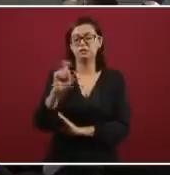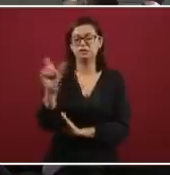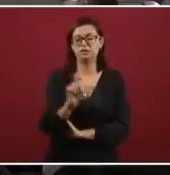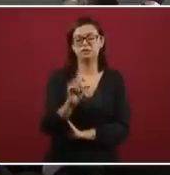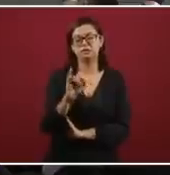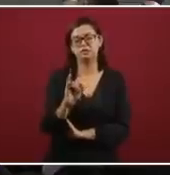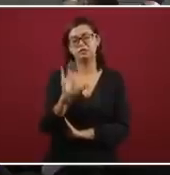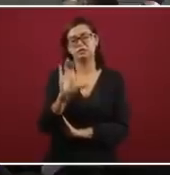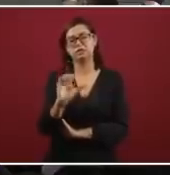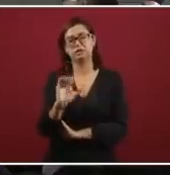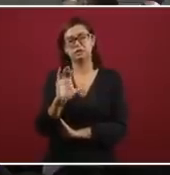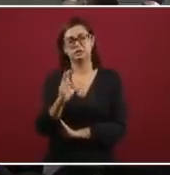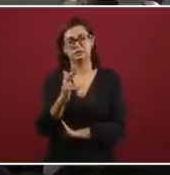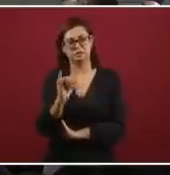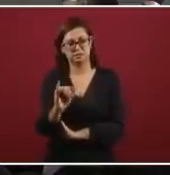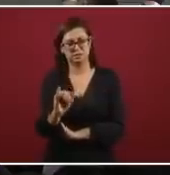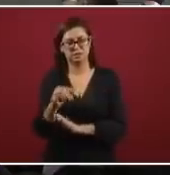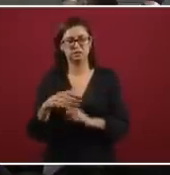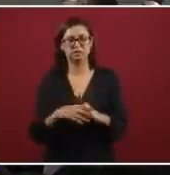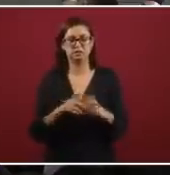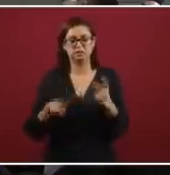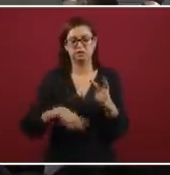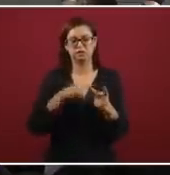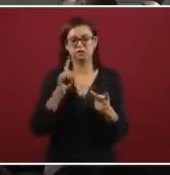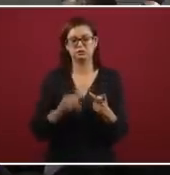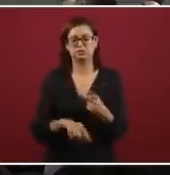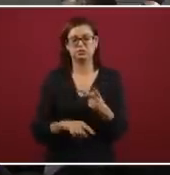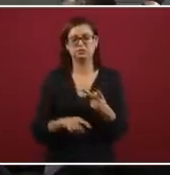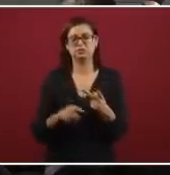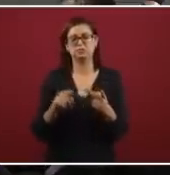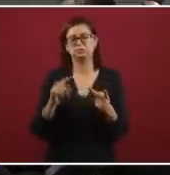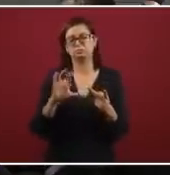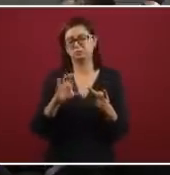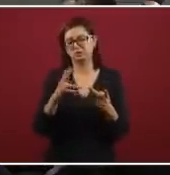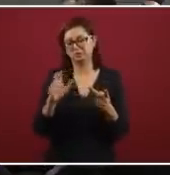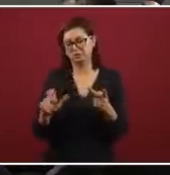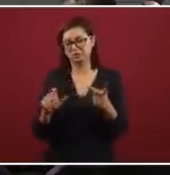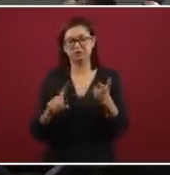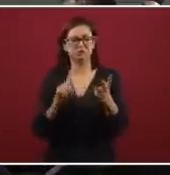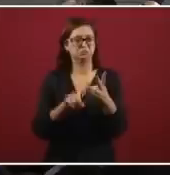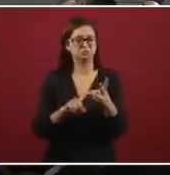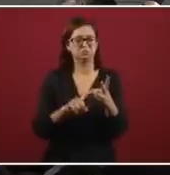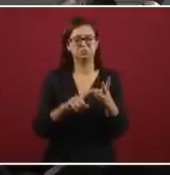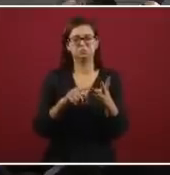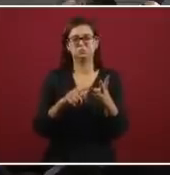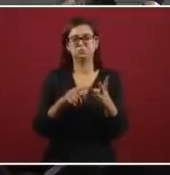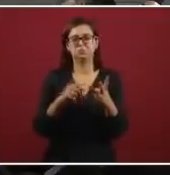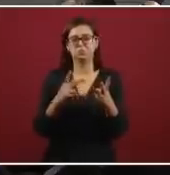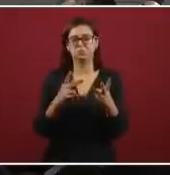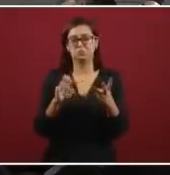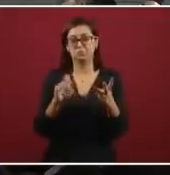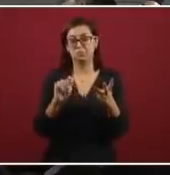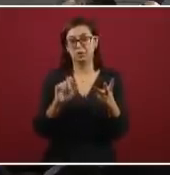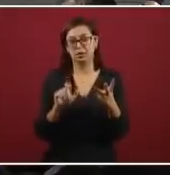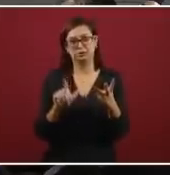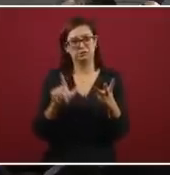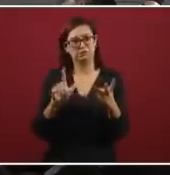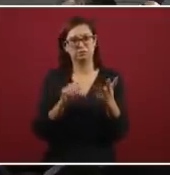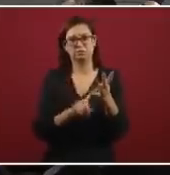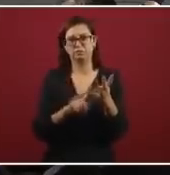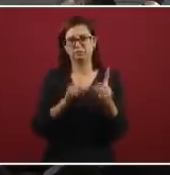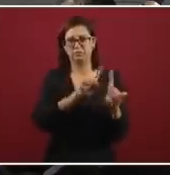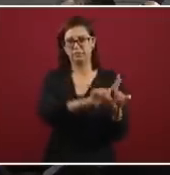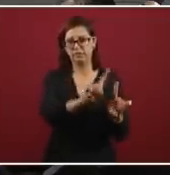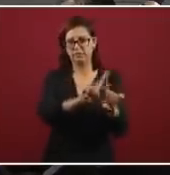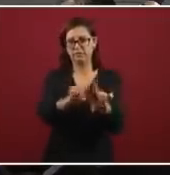Entra Yaxché, entra Chek, Pachil y Tetl, Hoc y Tlacame,